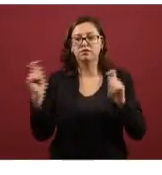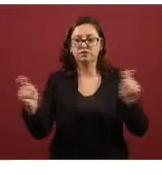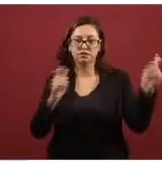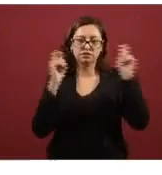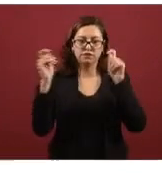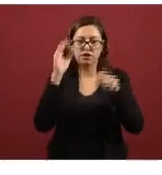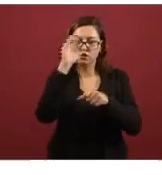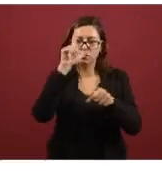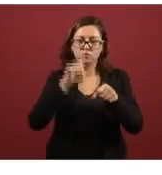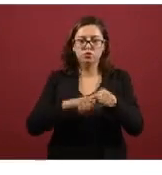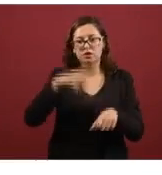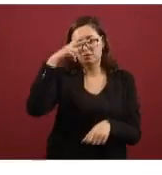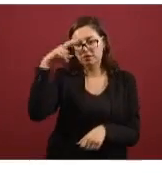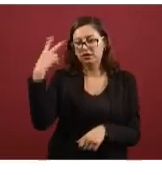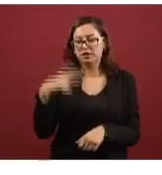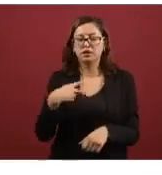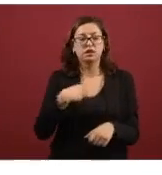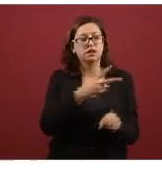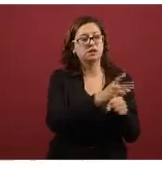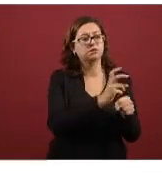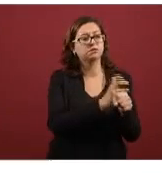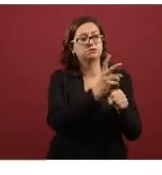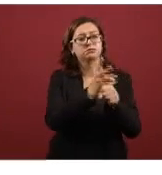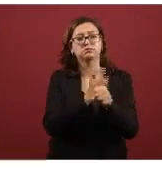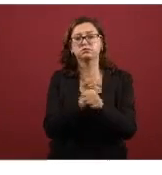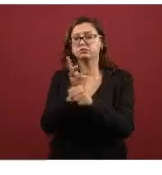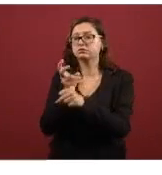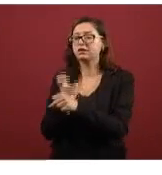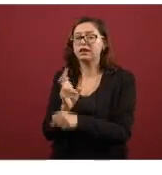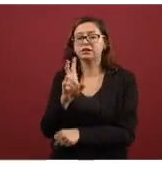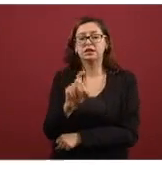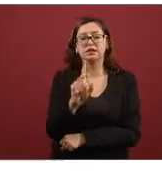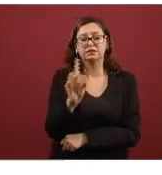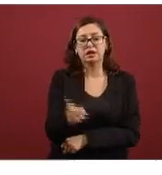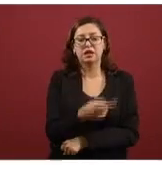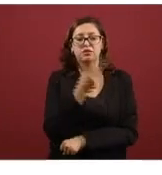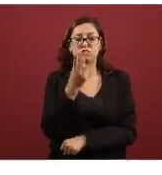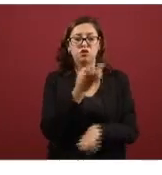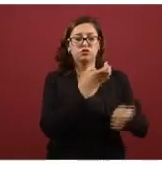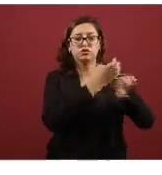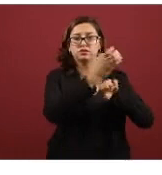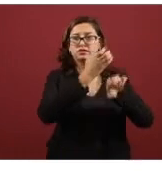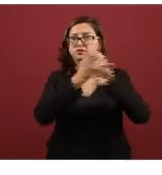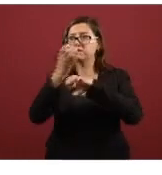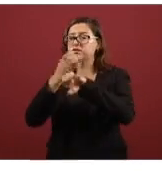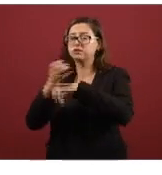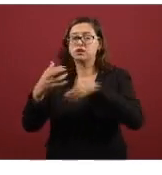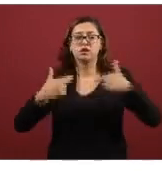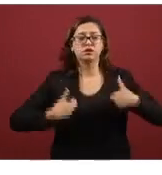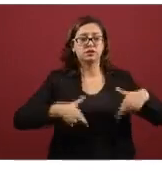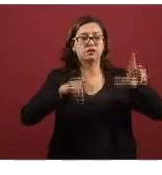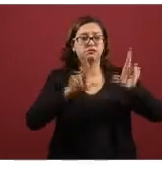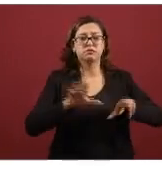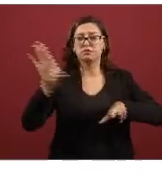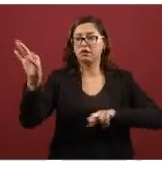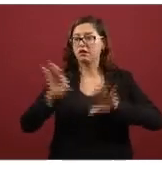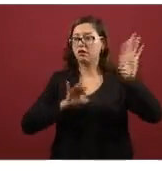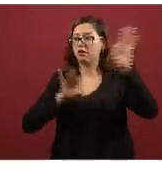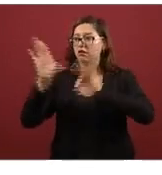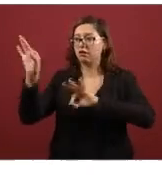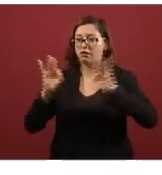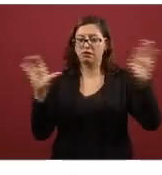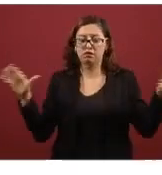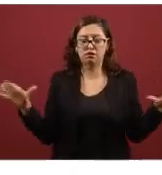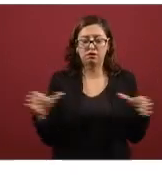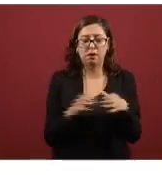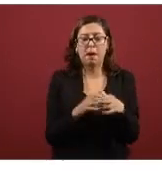hemos invitado a representaciones de las 32 entidades federativas del país. Son casi 1,000